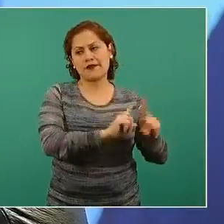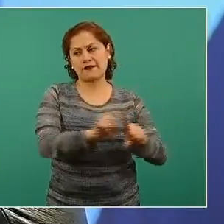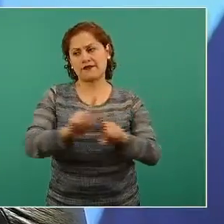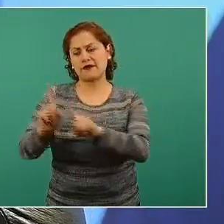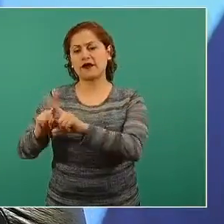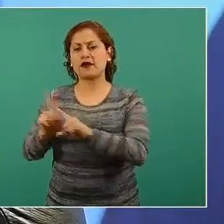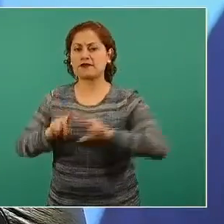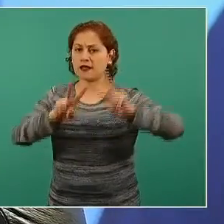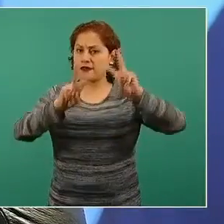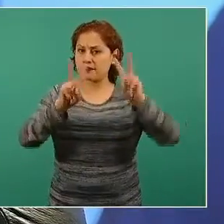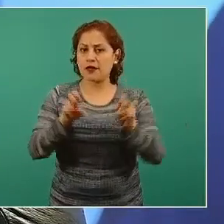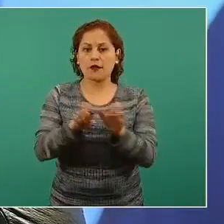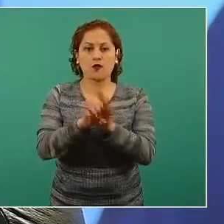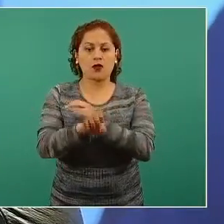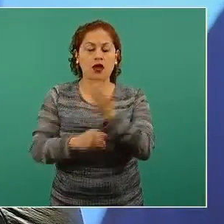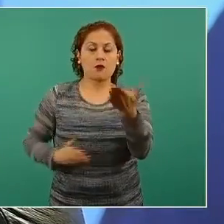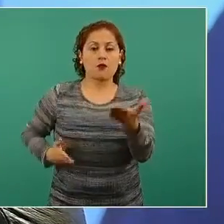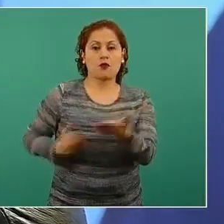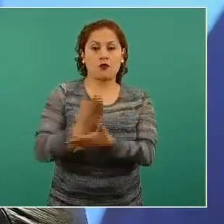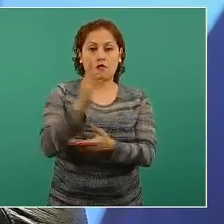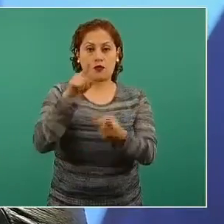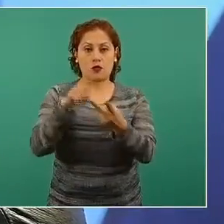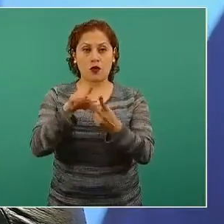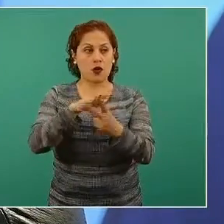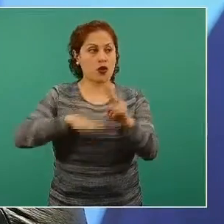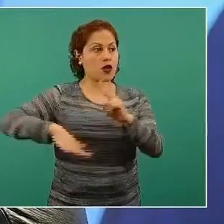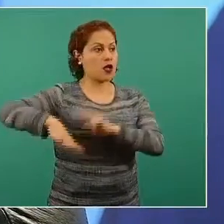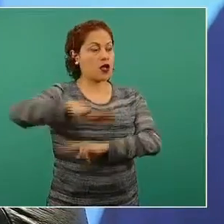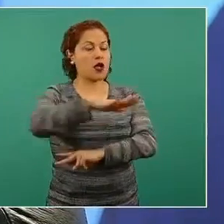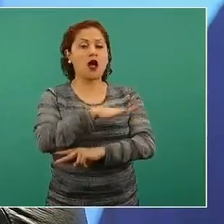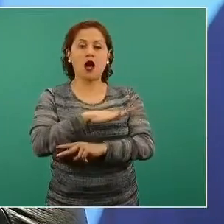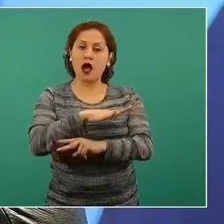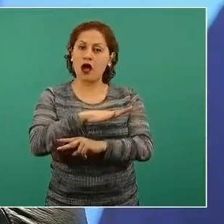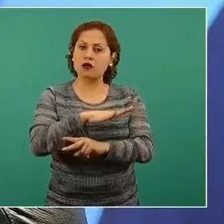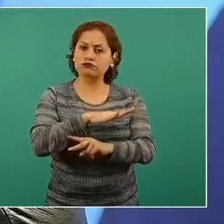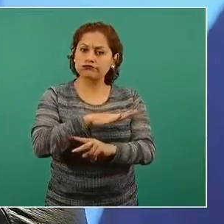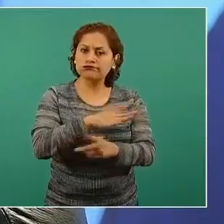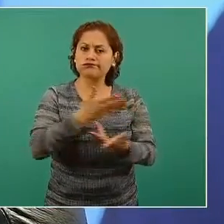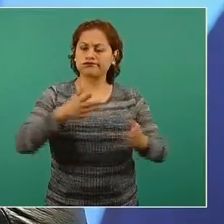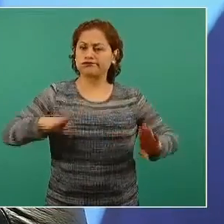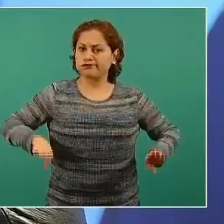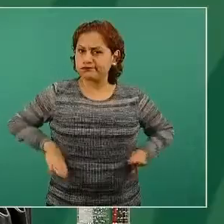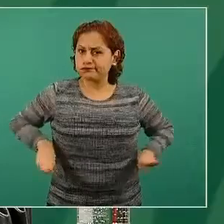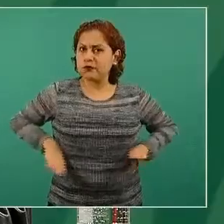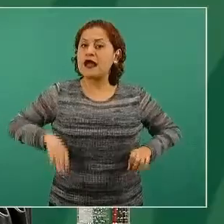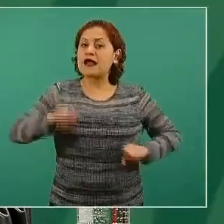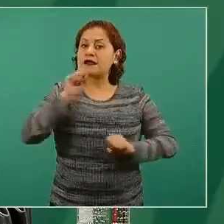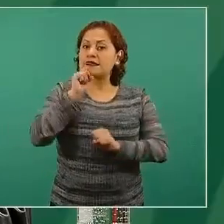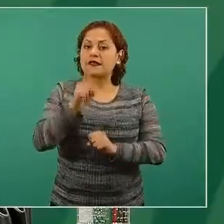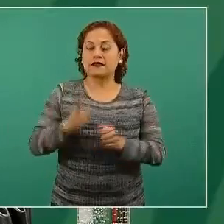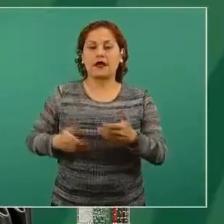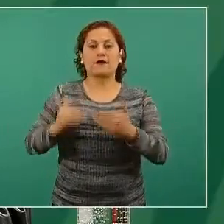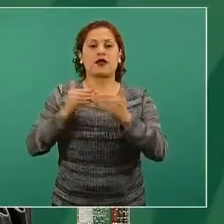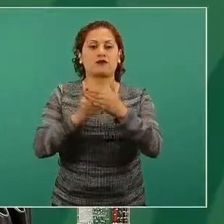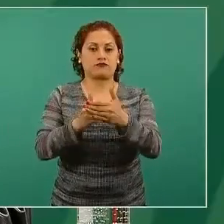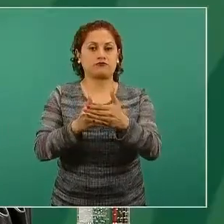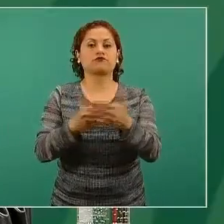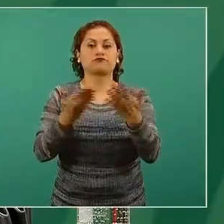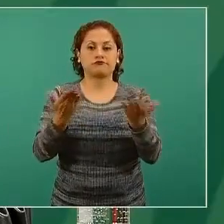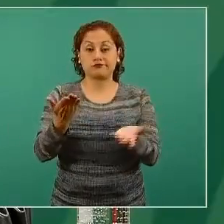accesibilidad, geográficos, de límites. Creo que definitivamente el tema de la pandemia